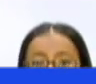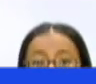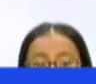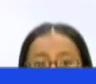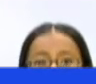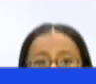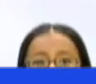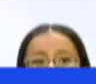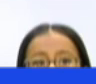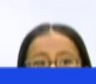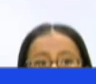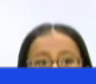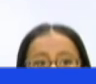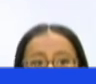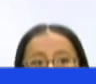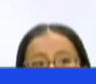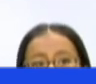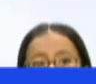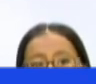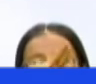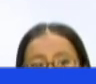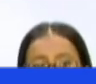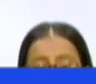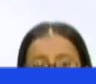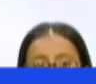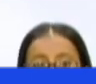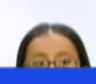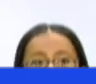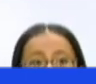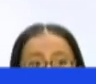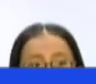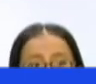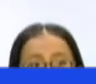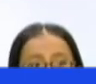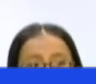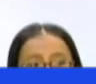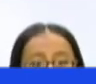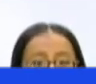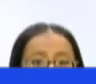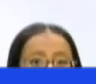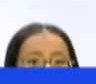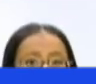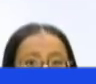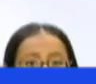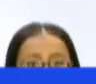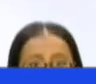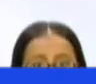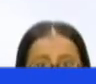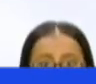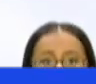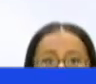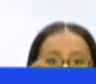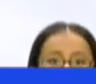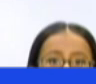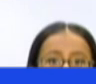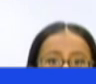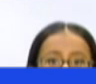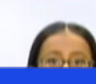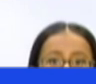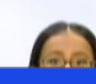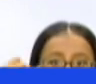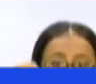actual diputado del Congreso Nacional, quien fue mencionado durante el juicio contra Juan Orlando Hernández